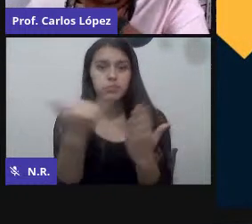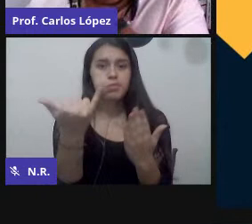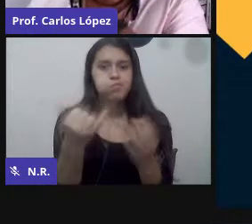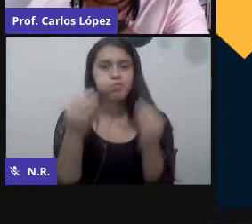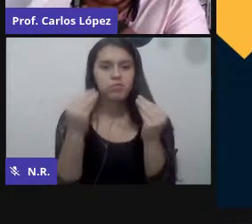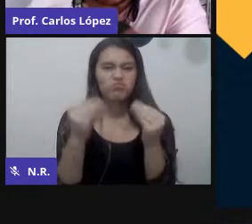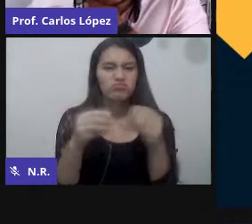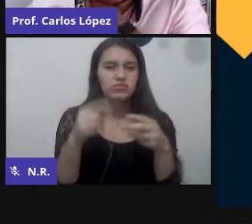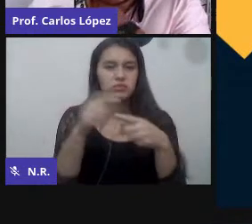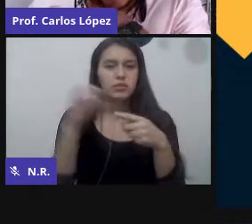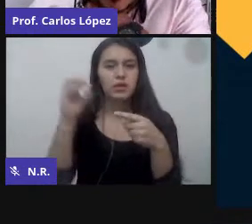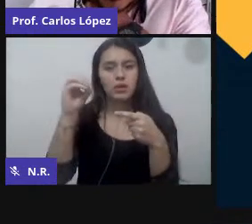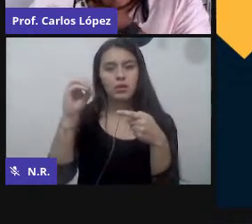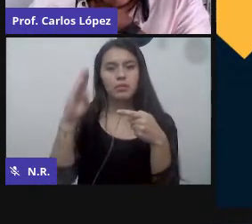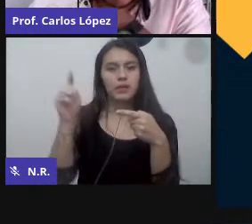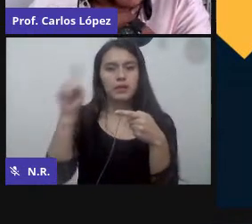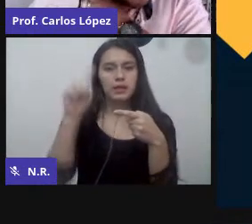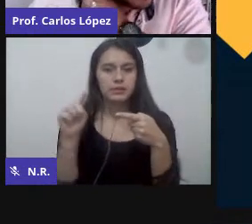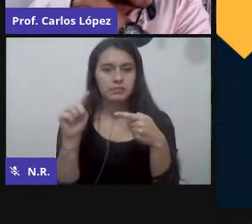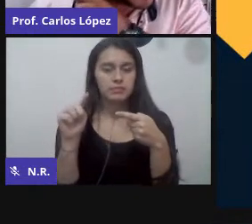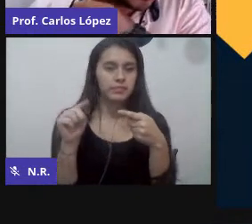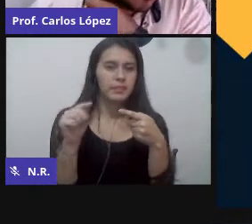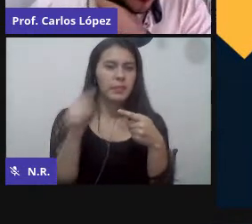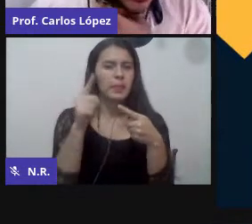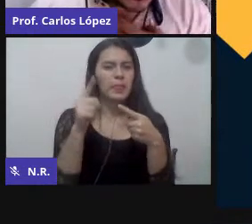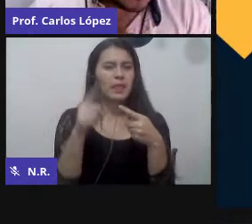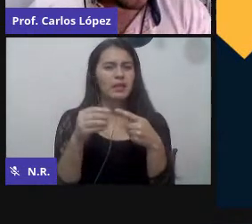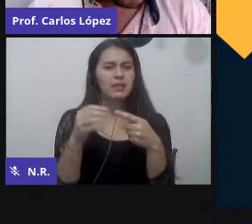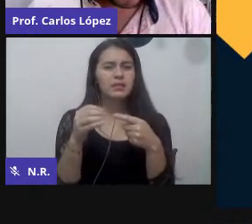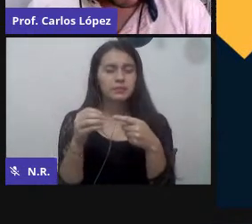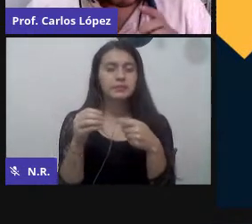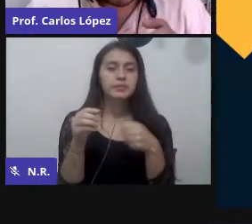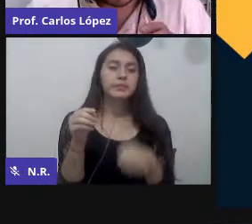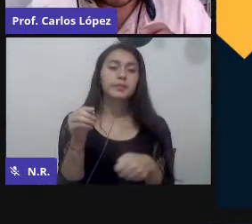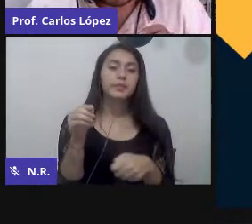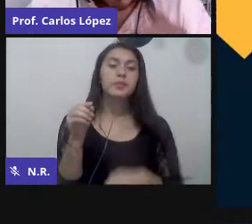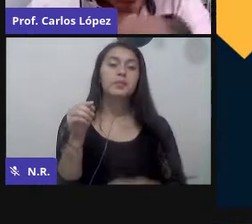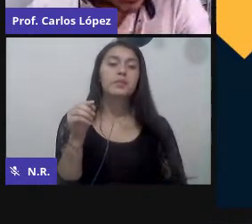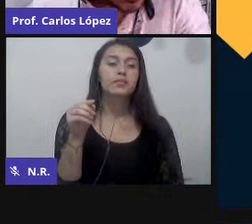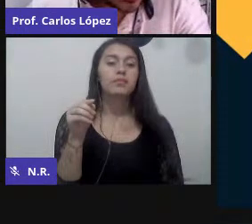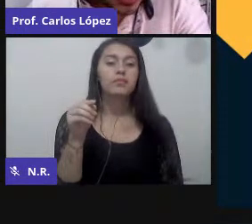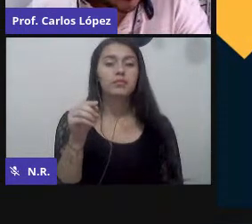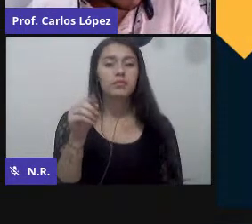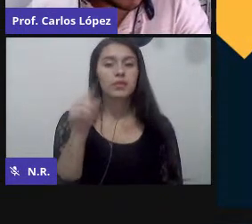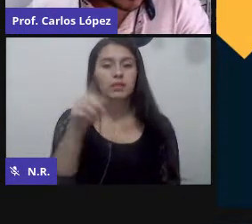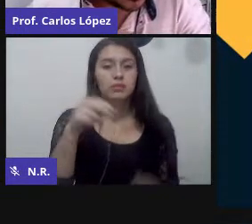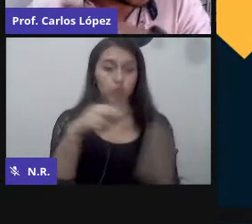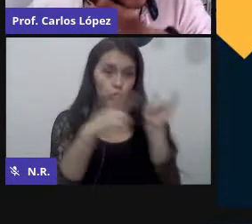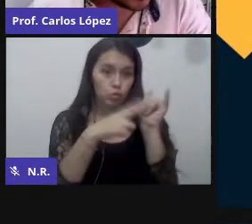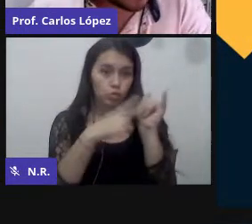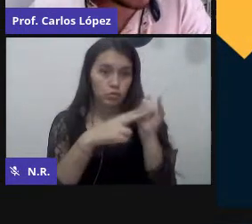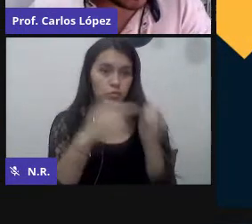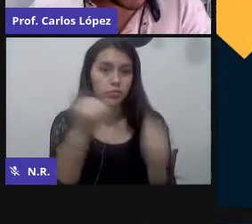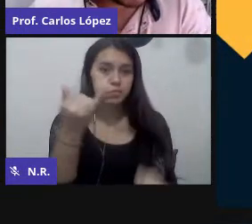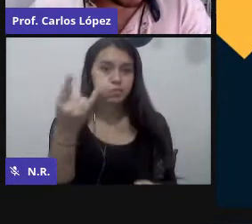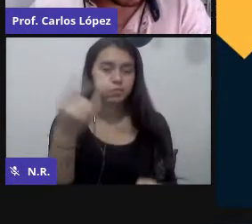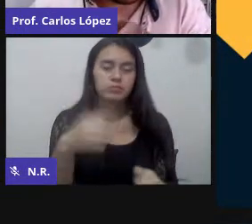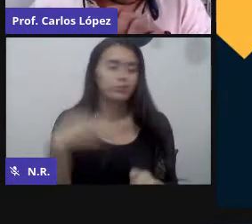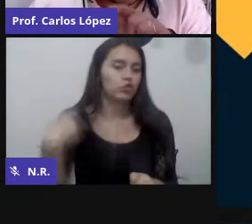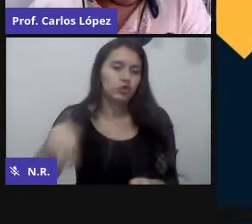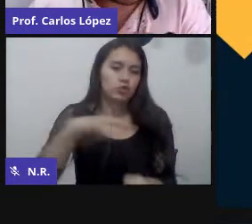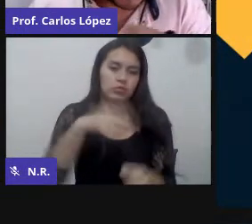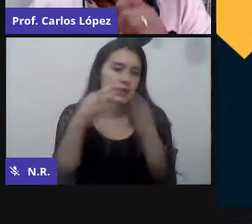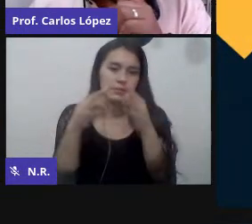Software, que Broadcaster Software, que es conocido como OBS. Ahí está el tutorial. Nosotros no vamos a explicar ese